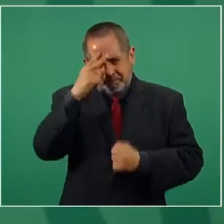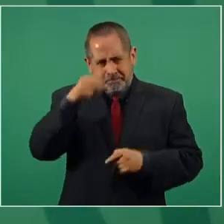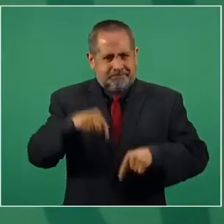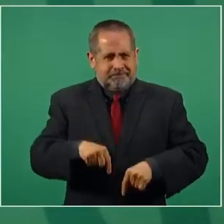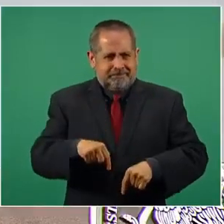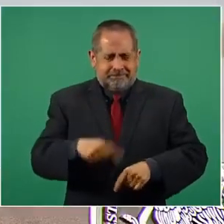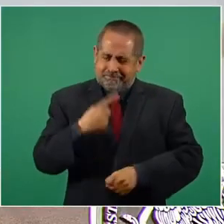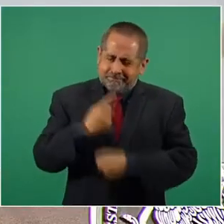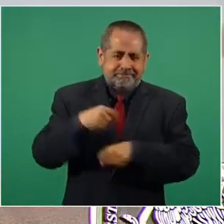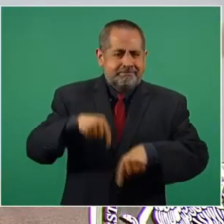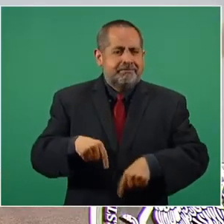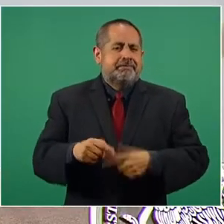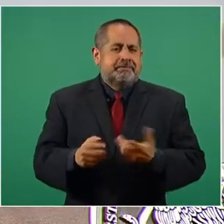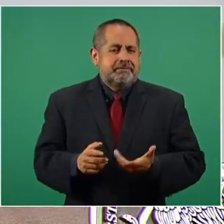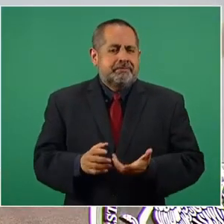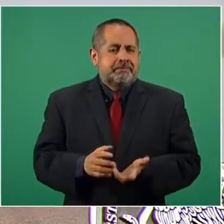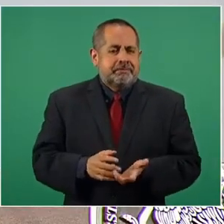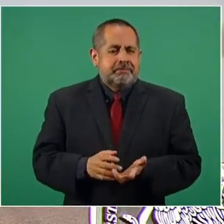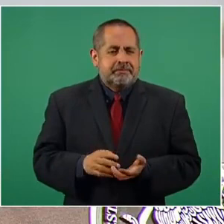las